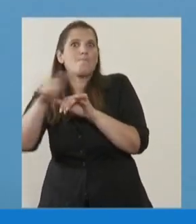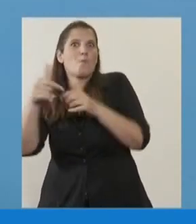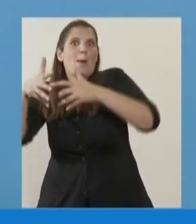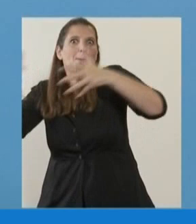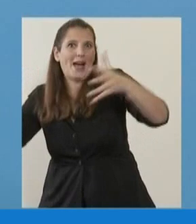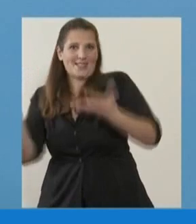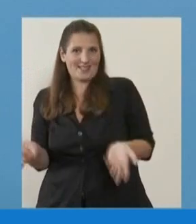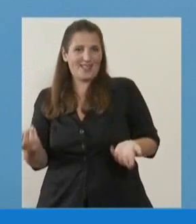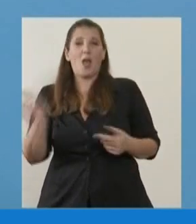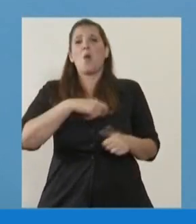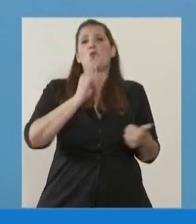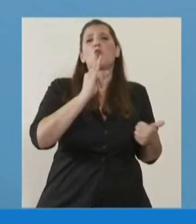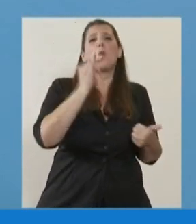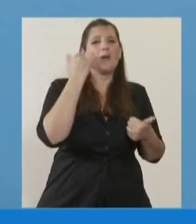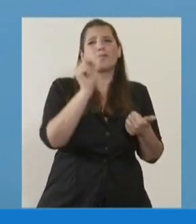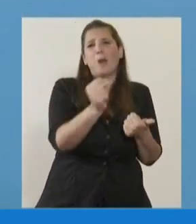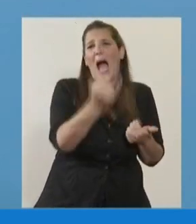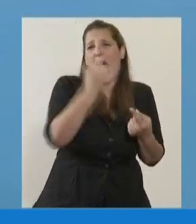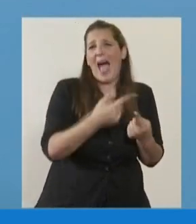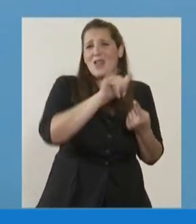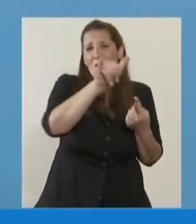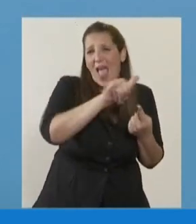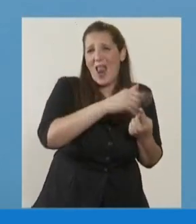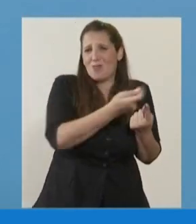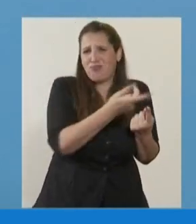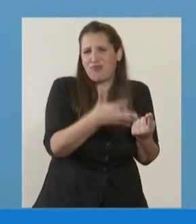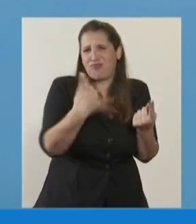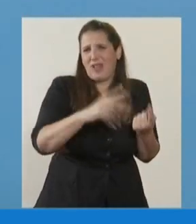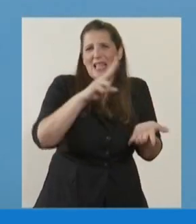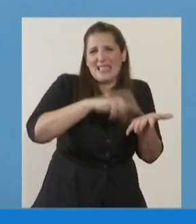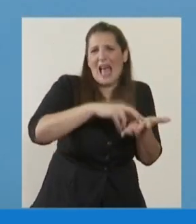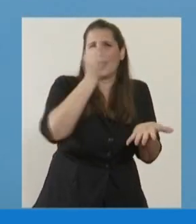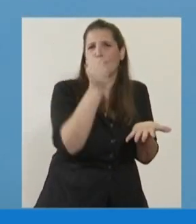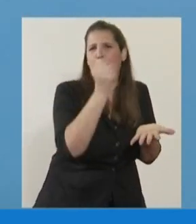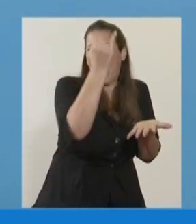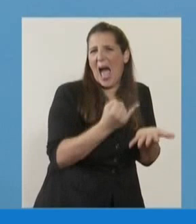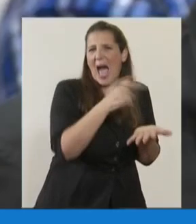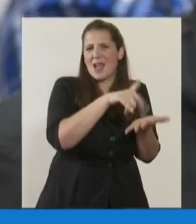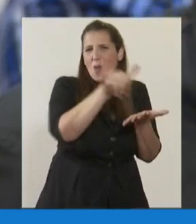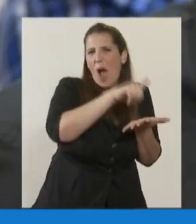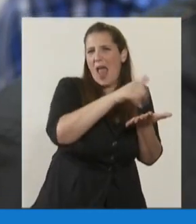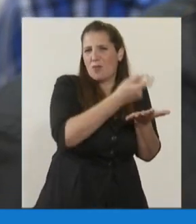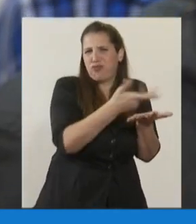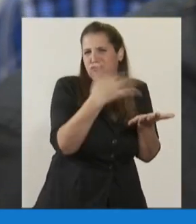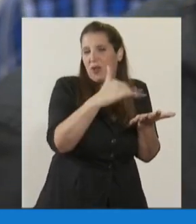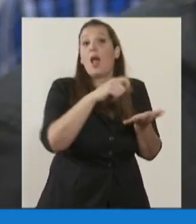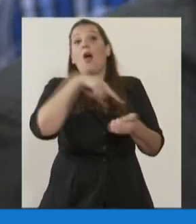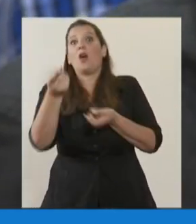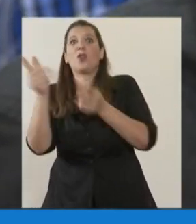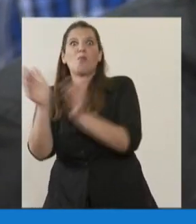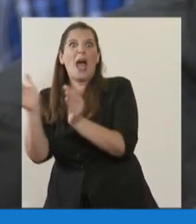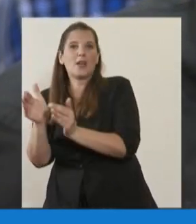oferta importante. Es un poco nivelar, el nivel de oferta entre los distintos